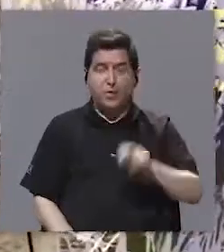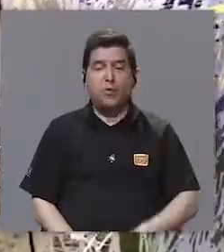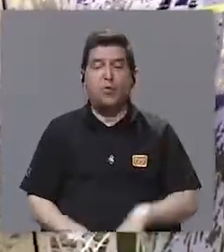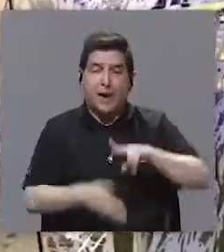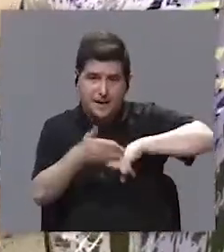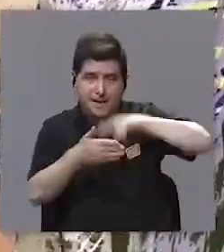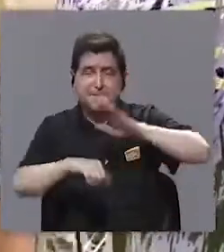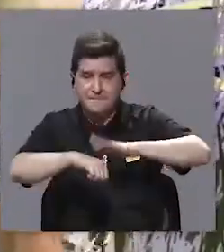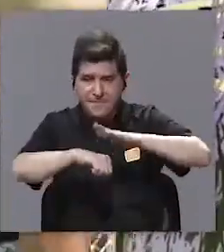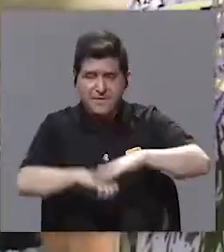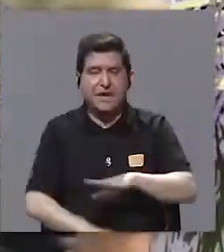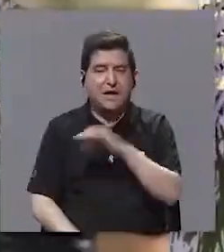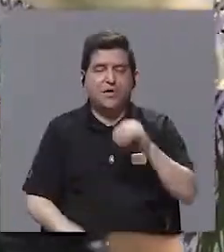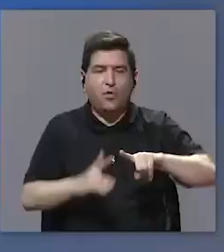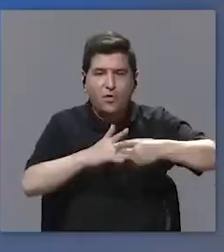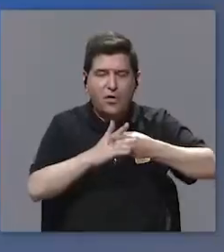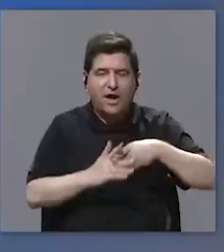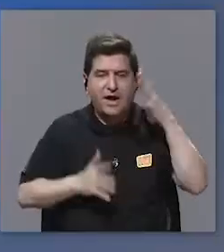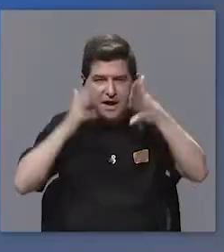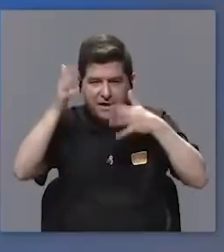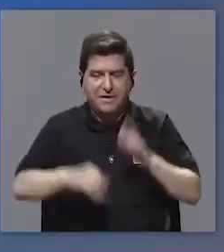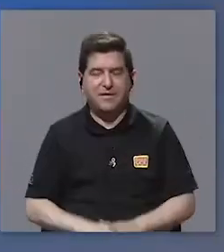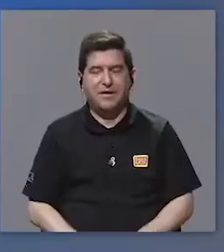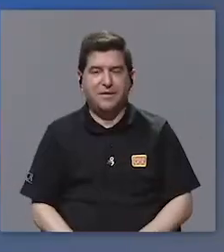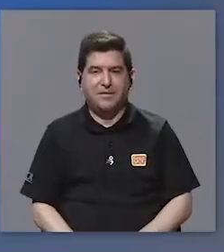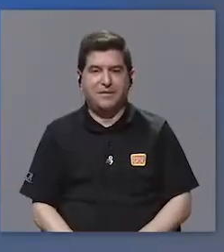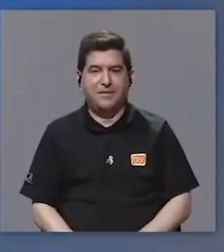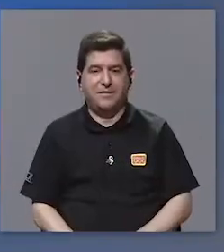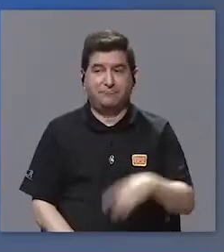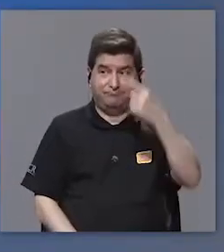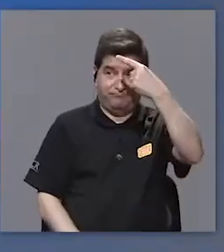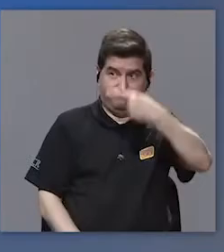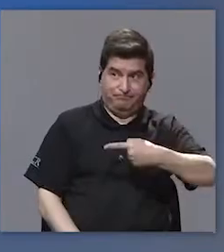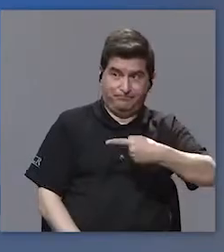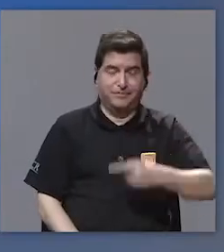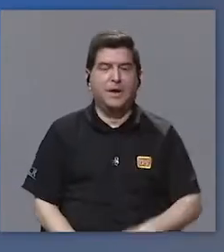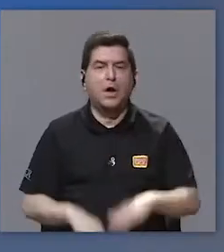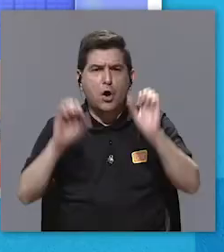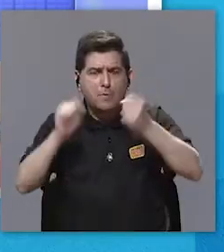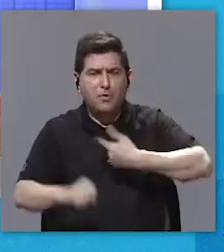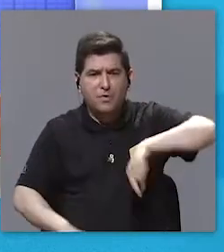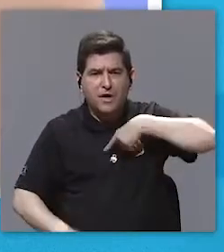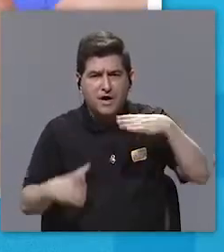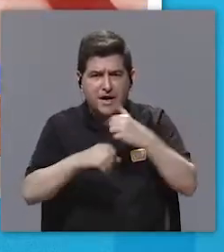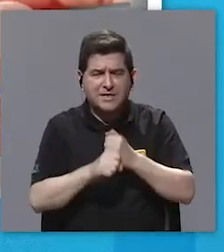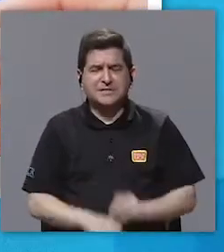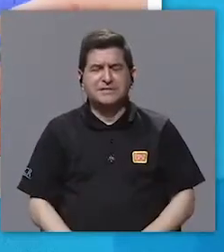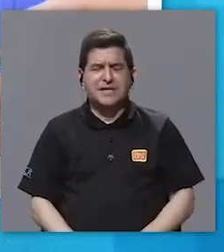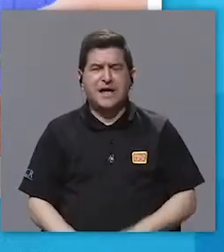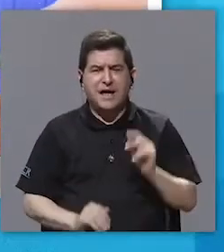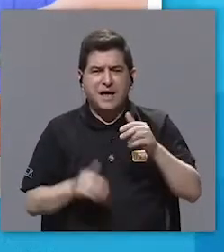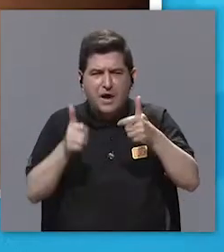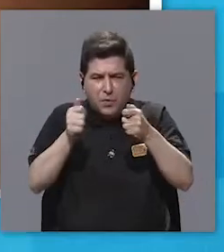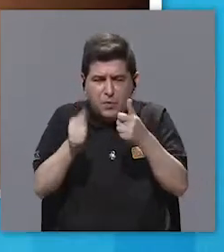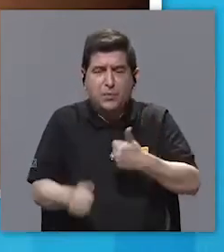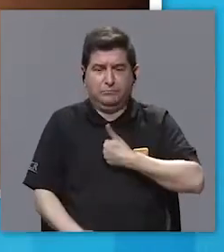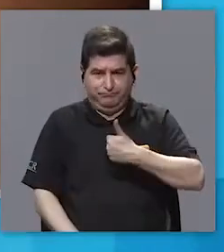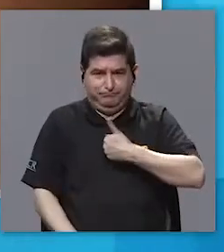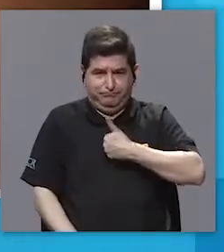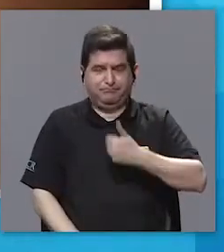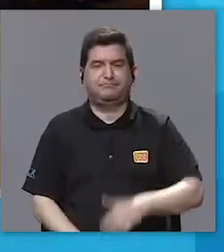pintar e incluso herramientas de creación como mario maker o dreams con los que podemos hacer videojuegos